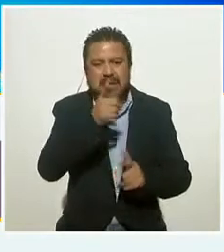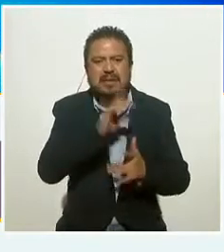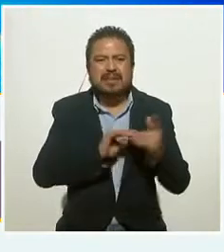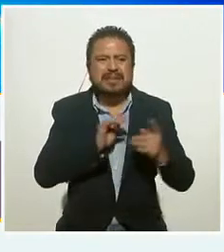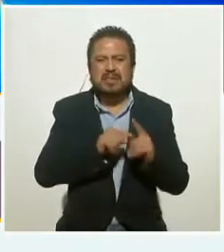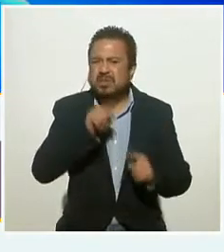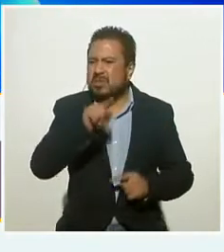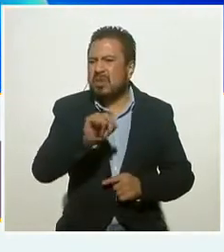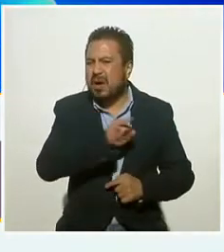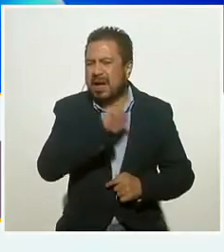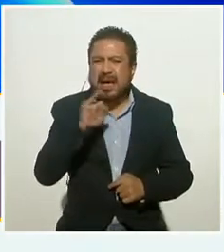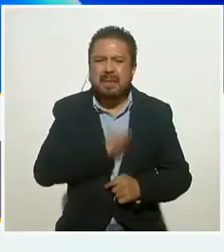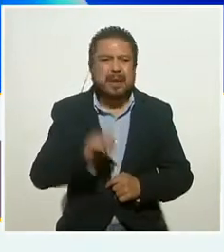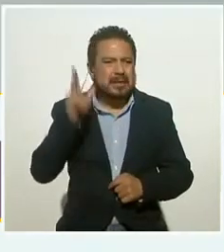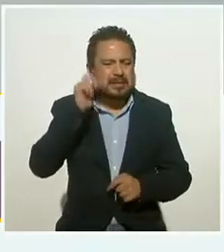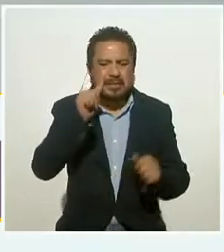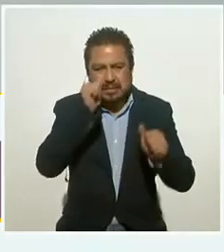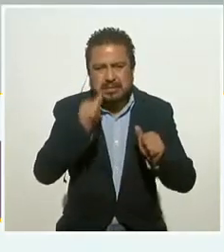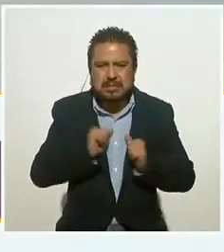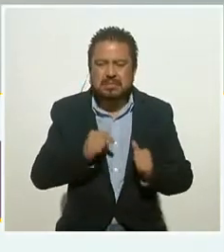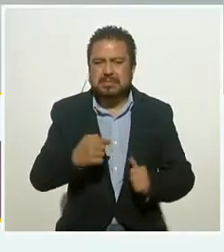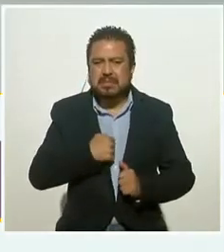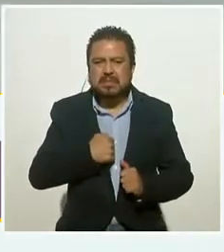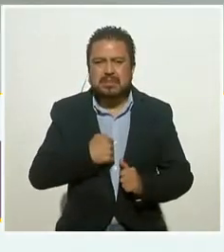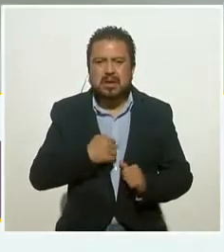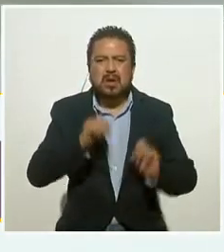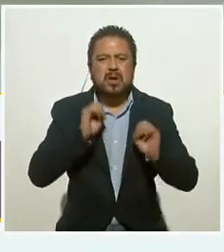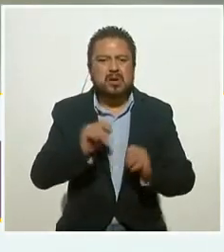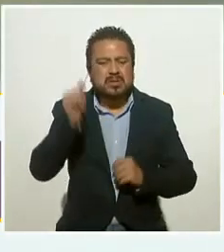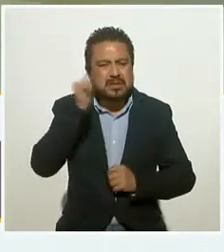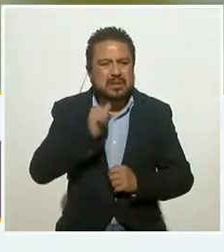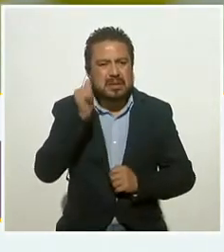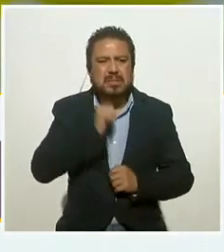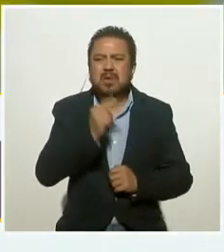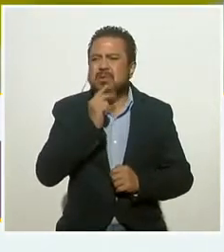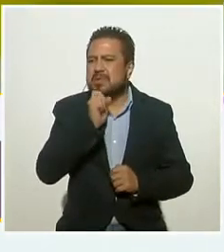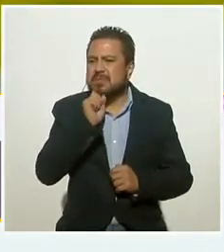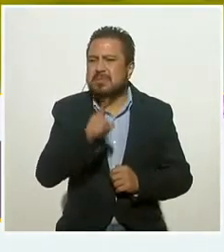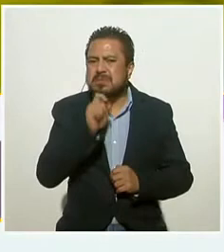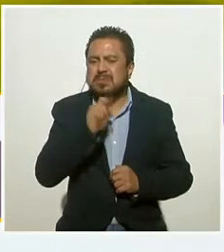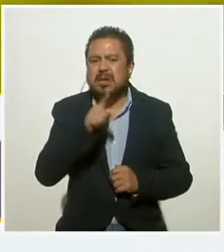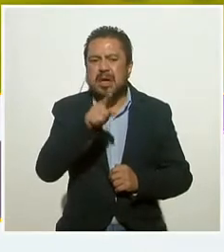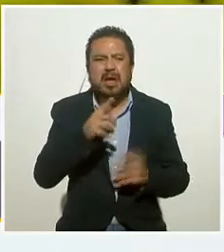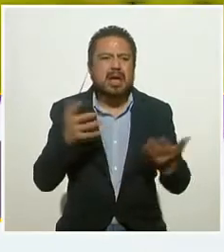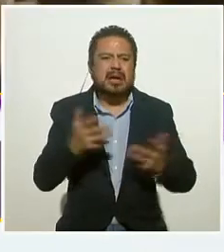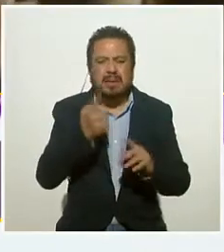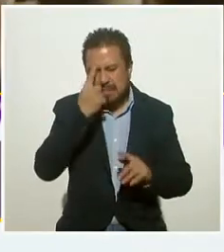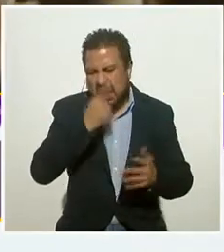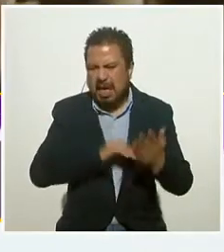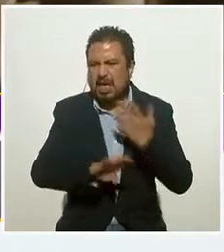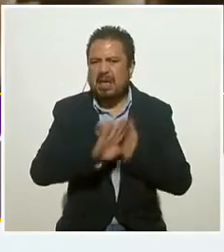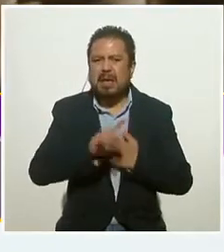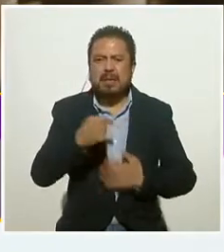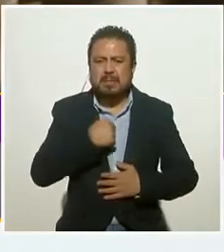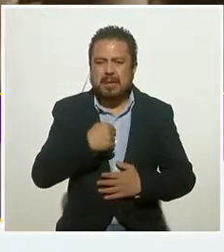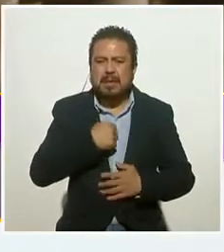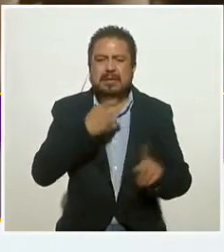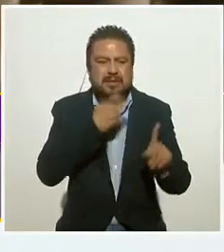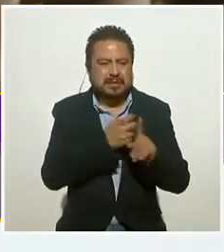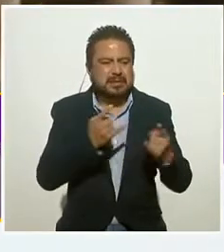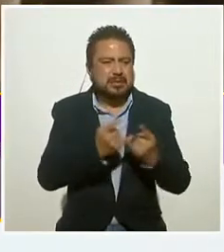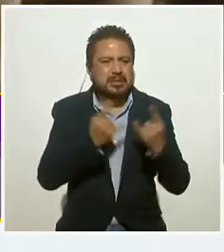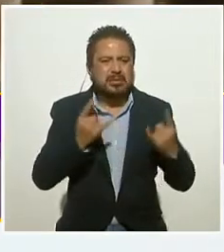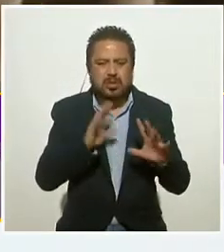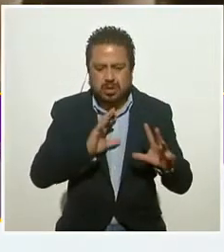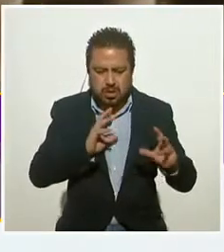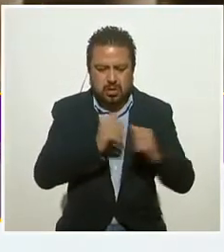tú nunca me escuchas. O siempre haces lo mismo y lo haces para molestarme. estas historias que vienen